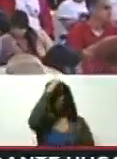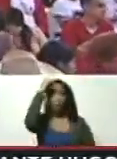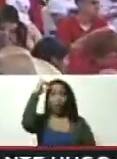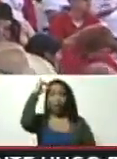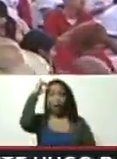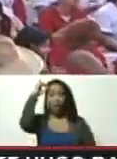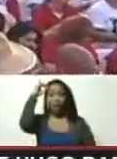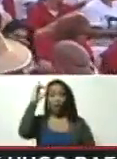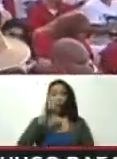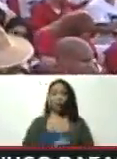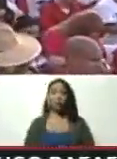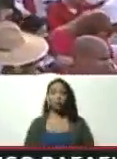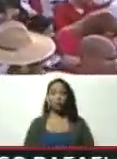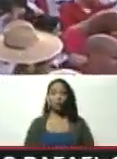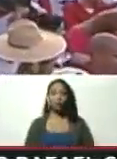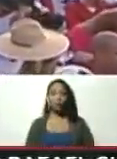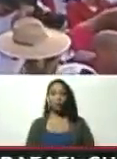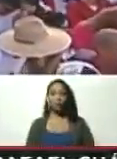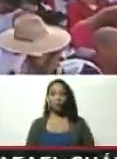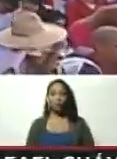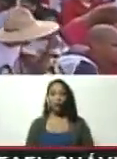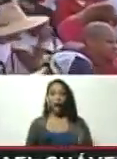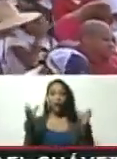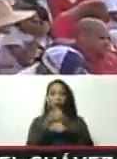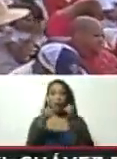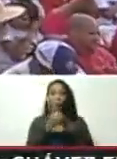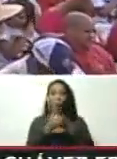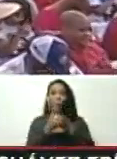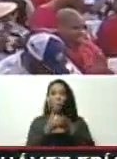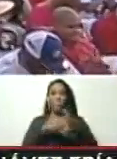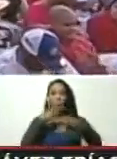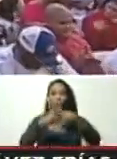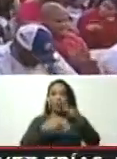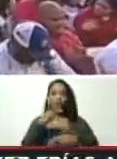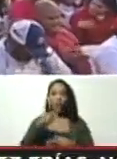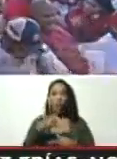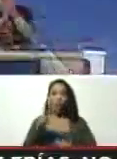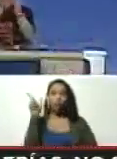Rondón, al Partido Socialista Unido de Venezuela,